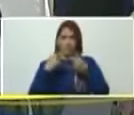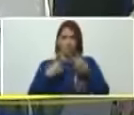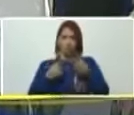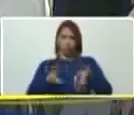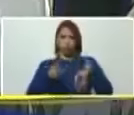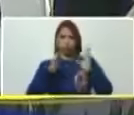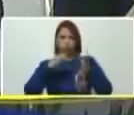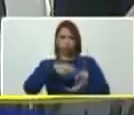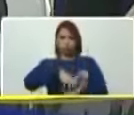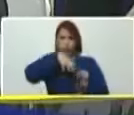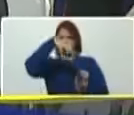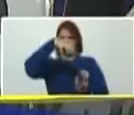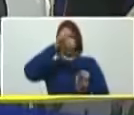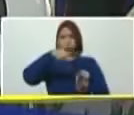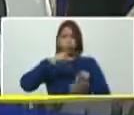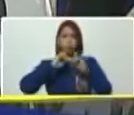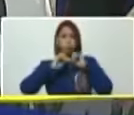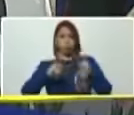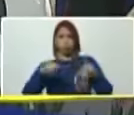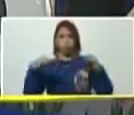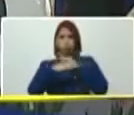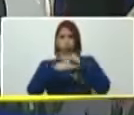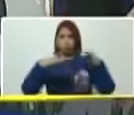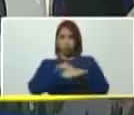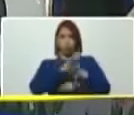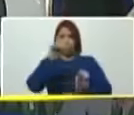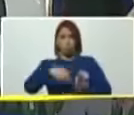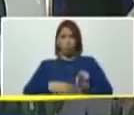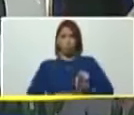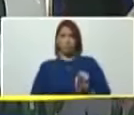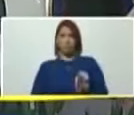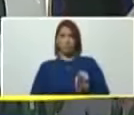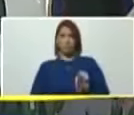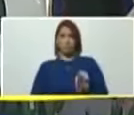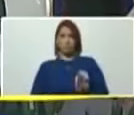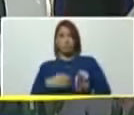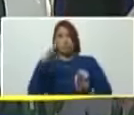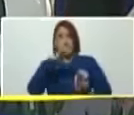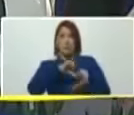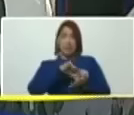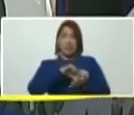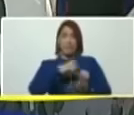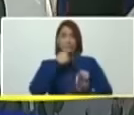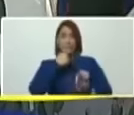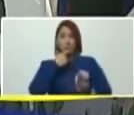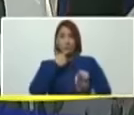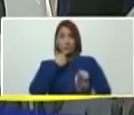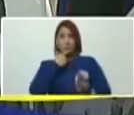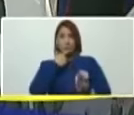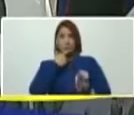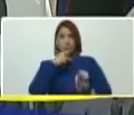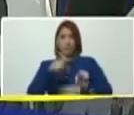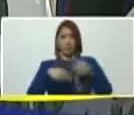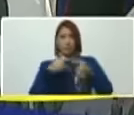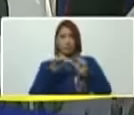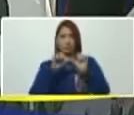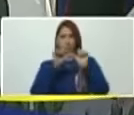monumentos, plazas, arterias viales. Bueno, eso se volvió Caracas bonita. Después continuamos con una segunda